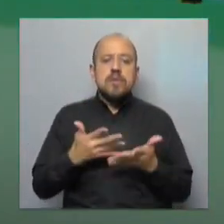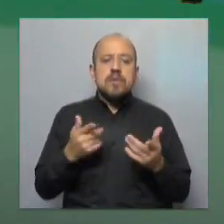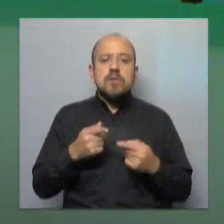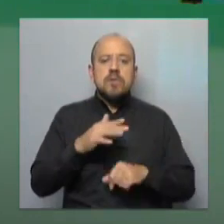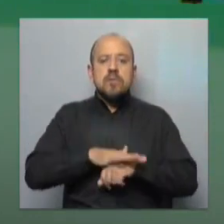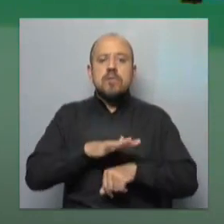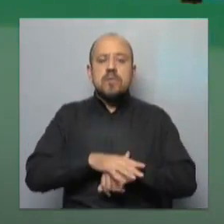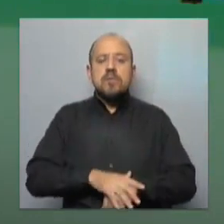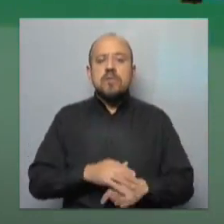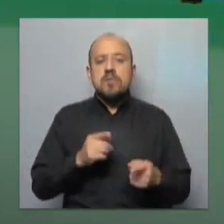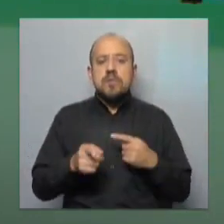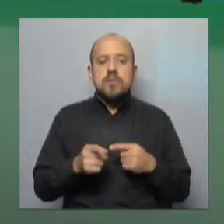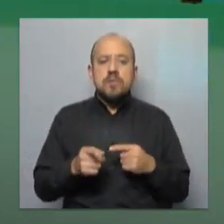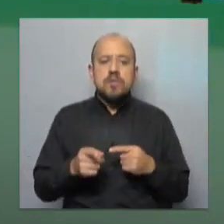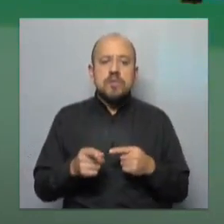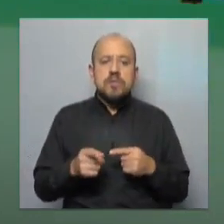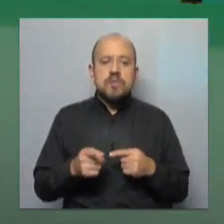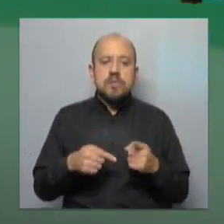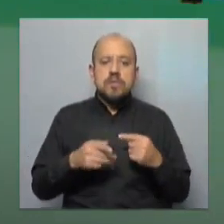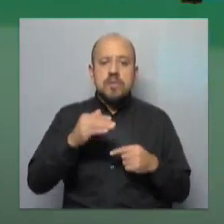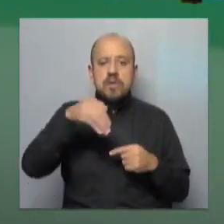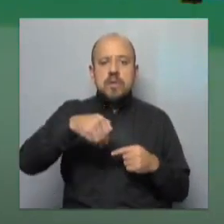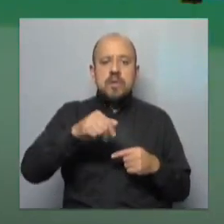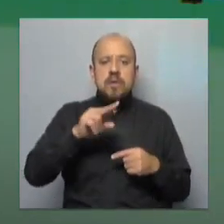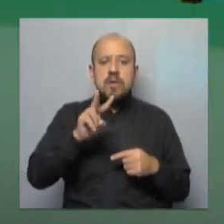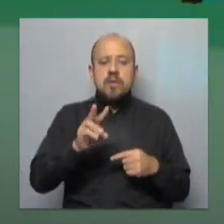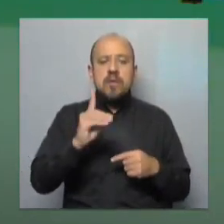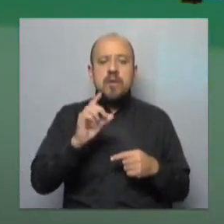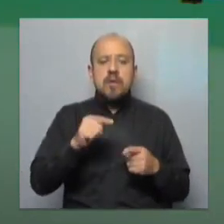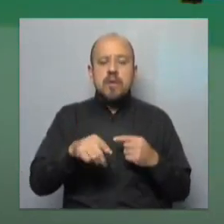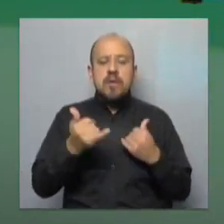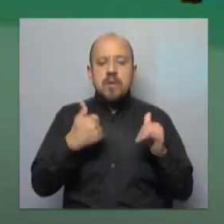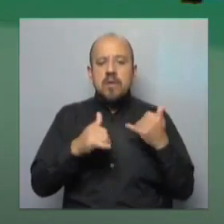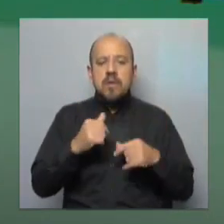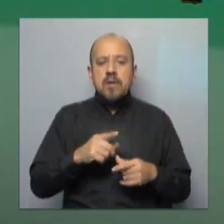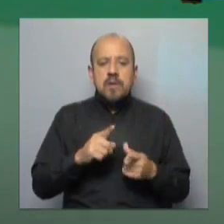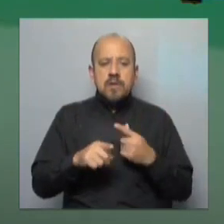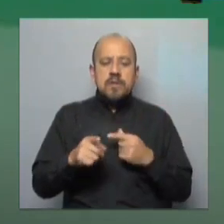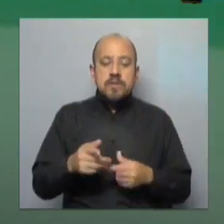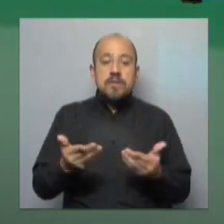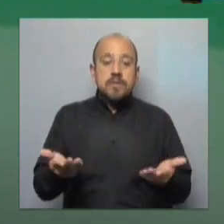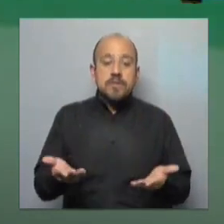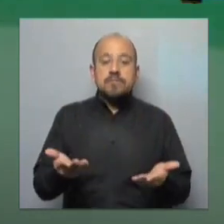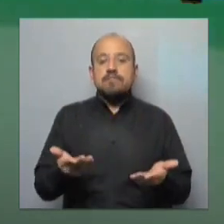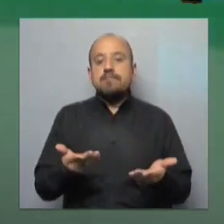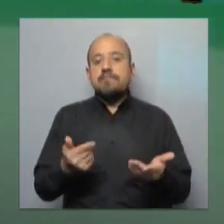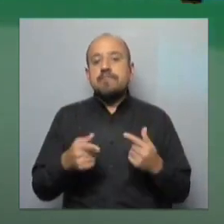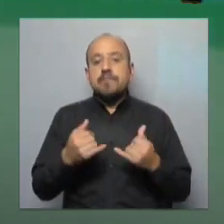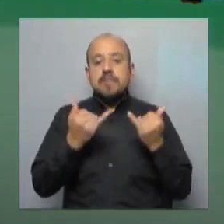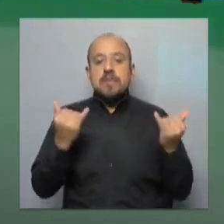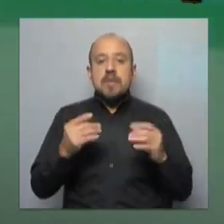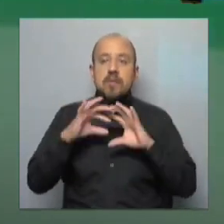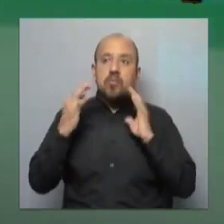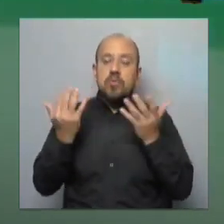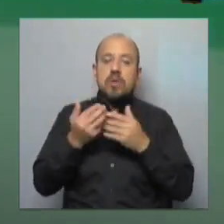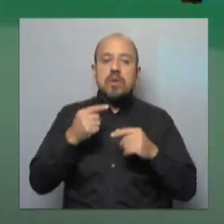informe desde estudios en esta edición de mv de noticias central ya está pronto a julieta no ni esto más porque se viene el día mundial del